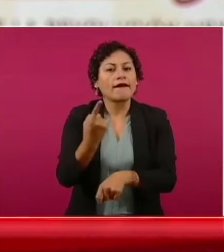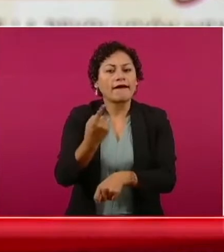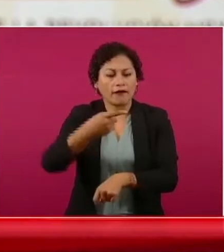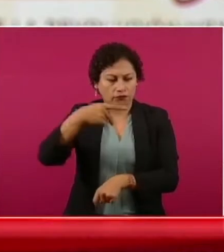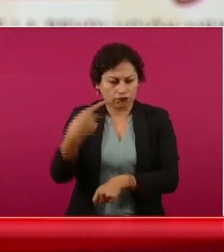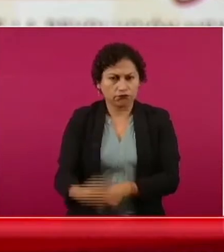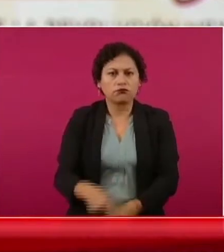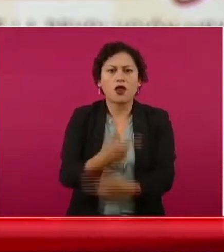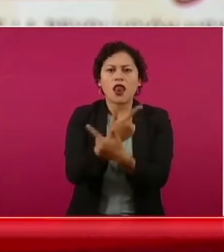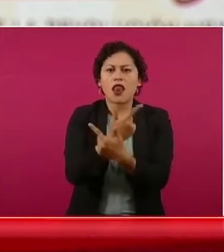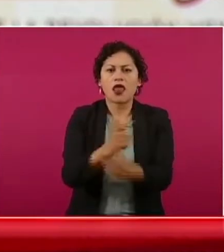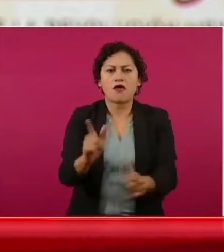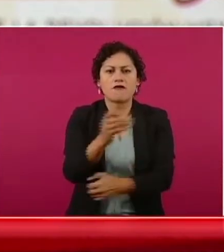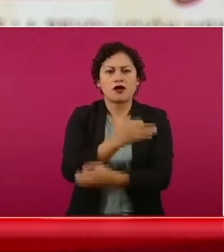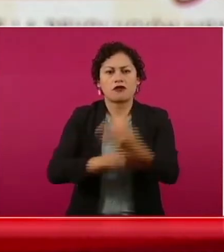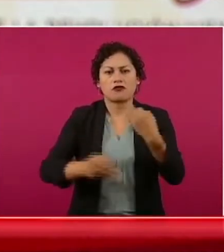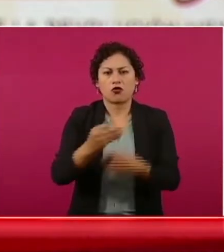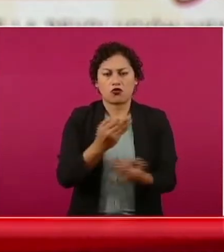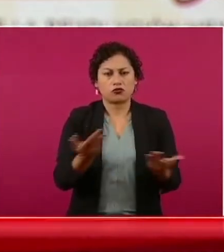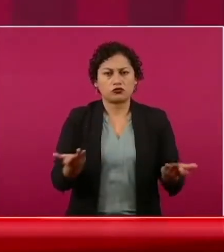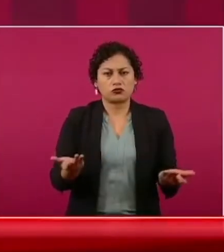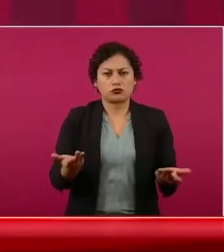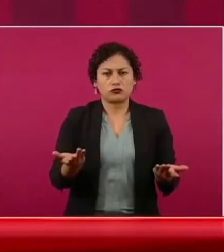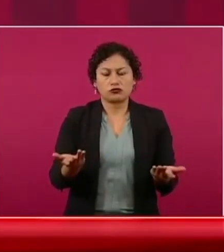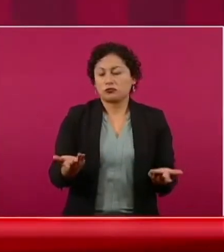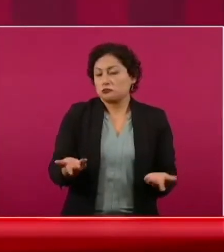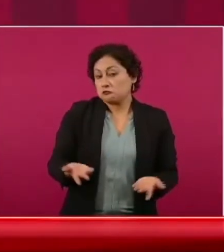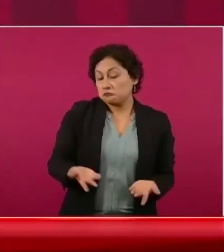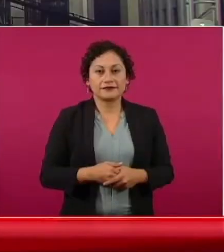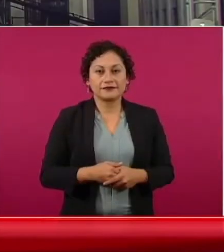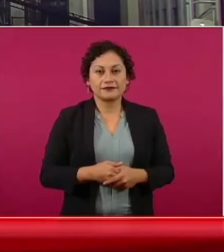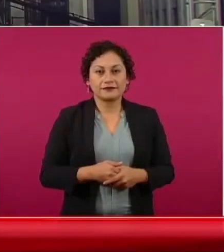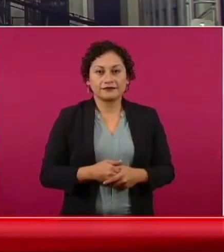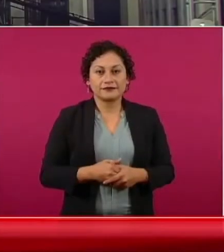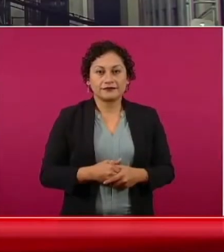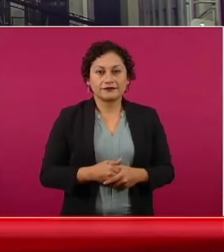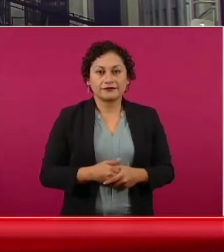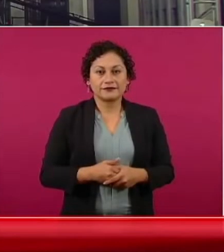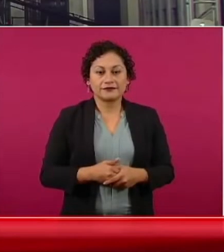pero pues es de caricatura